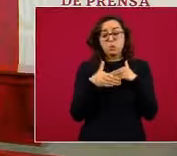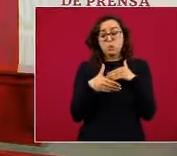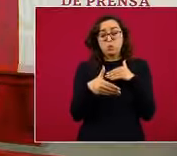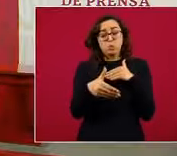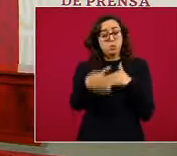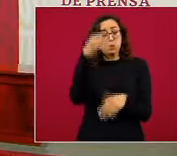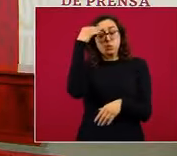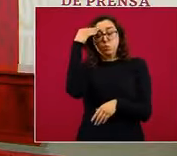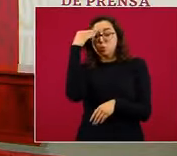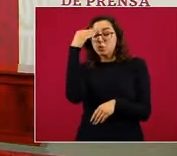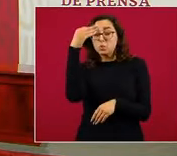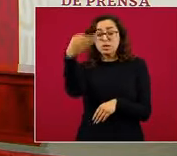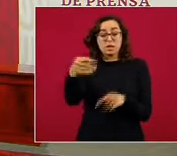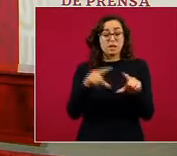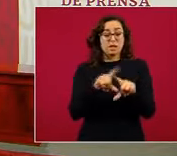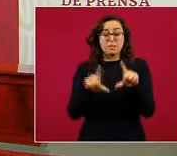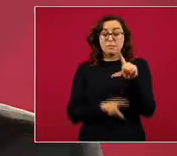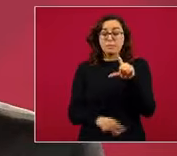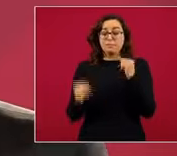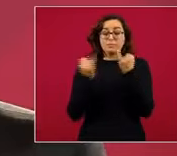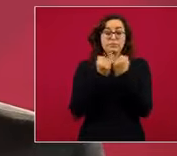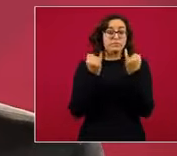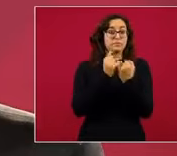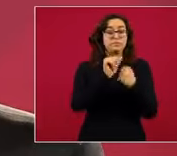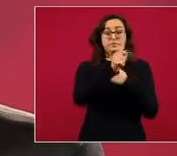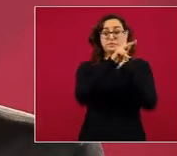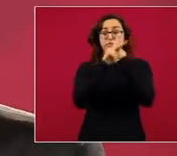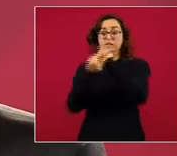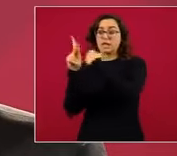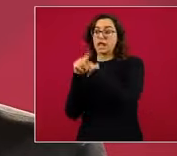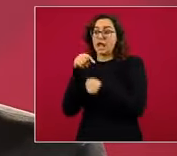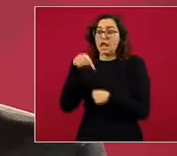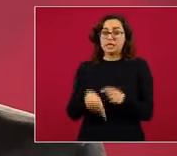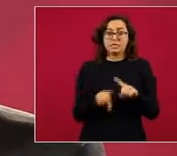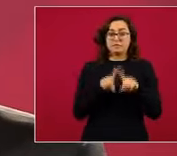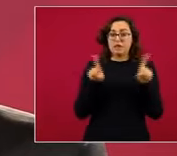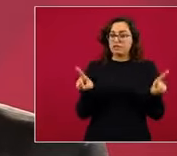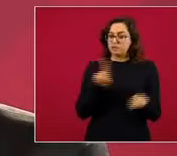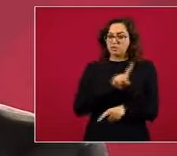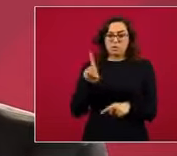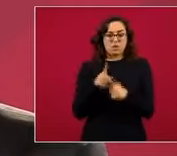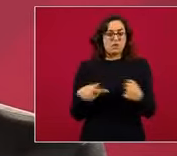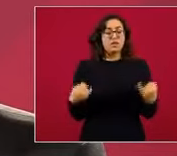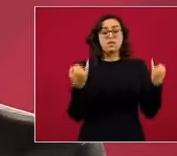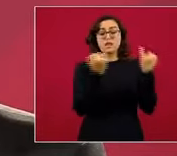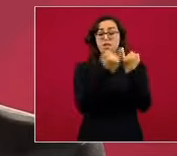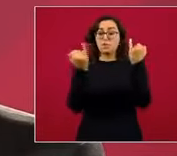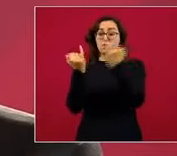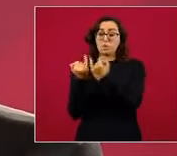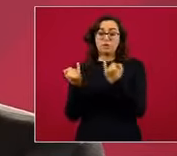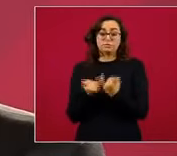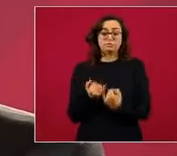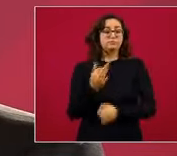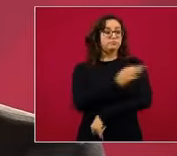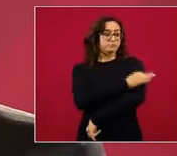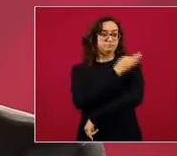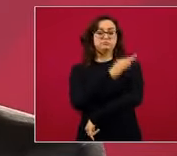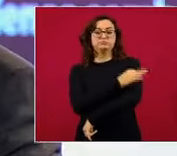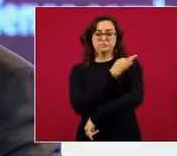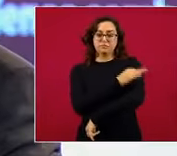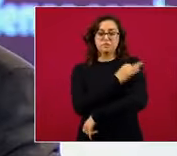en México y en el mundo, que quede muy claro, no va a ser distinto en México de lo que será en el mundo. Es una gran esperanza que vamos a tener